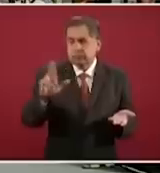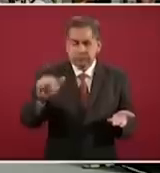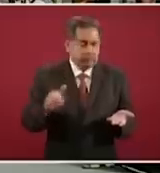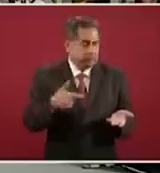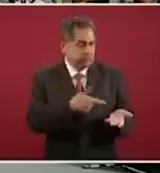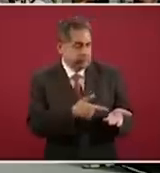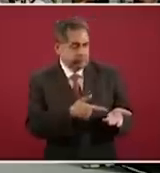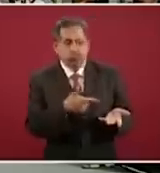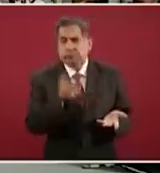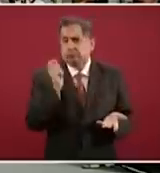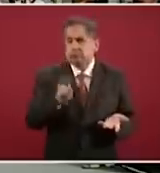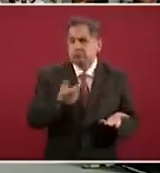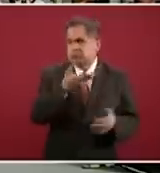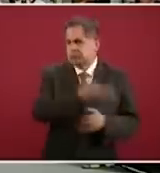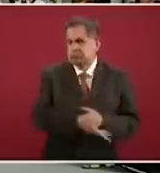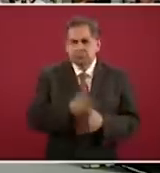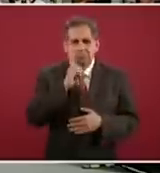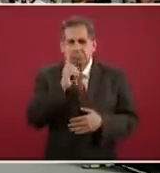que